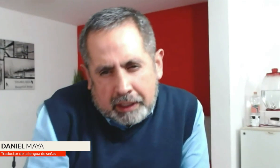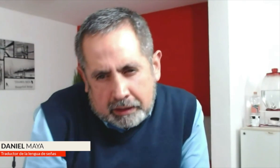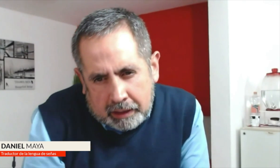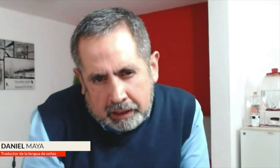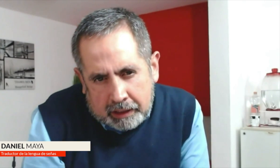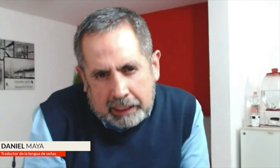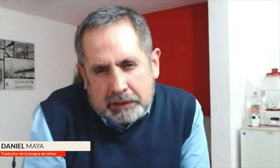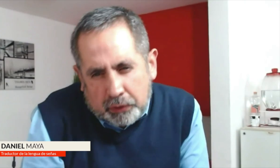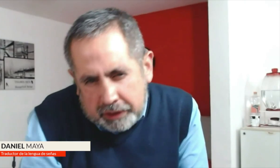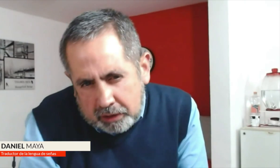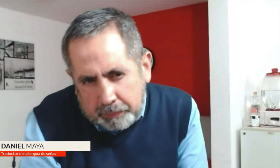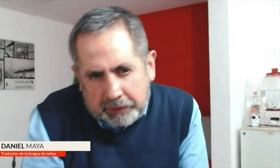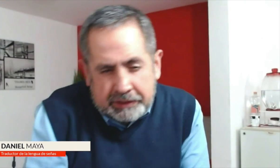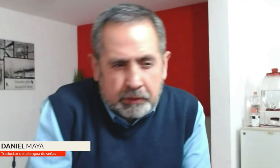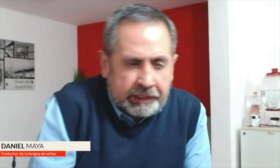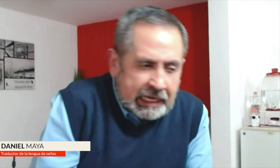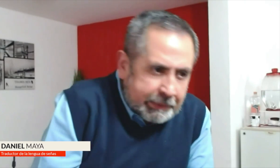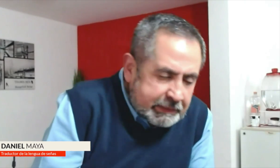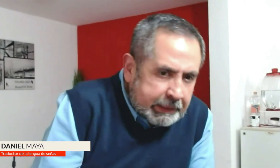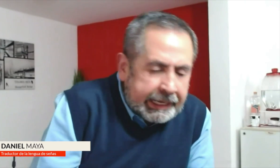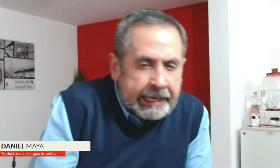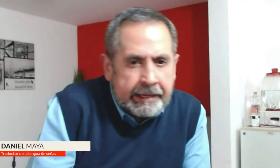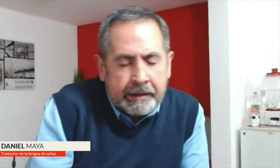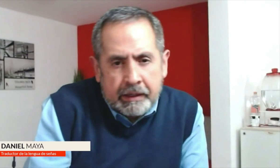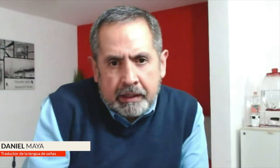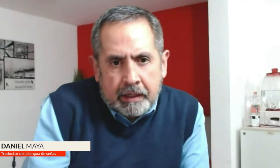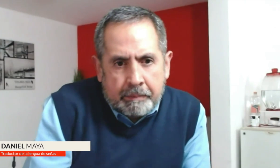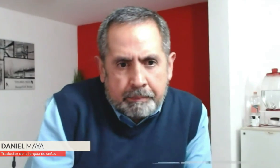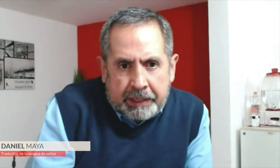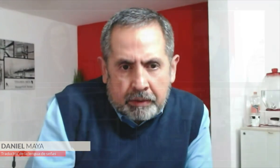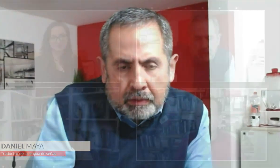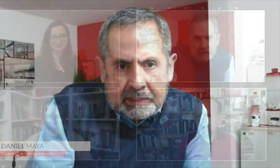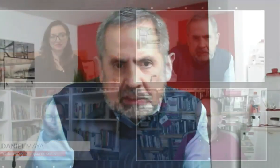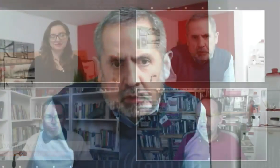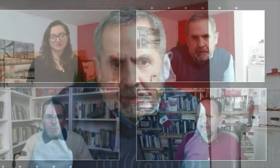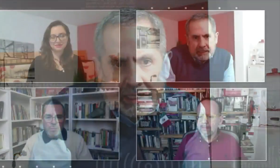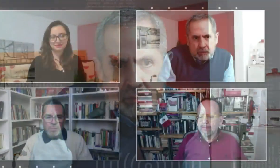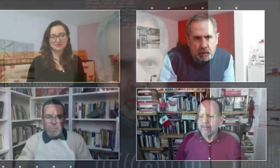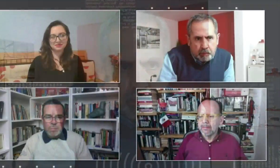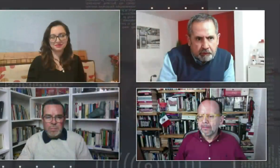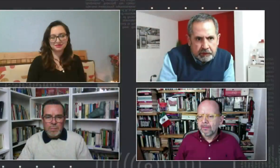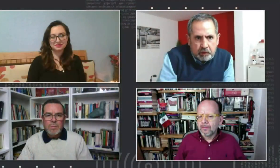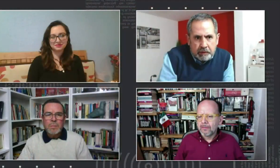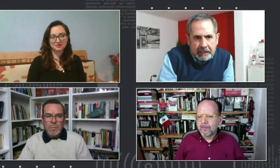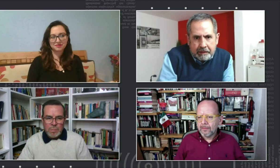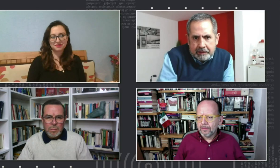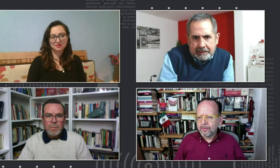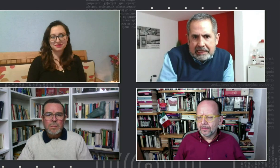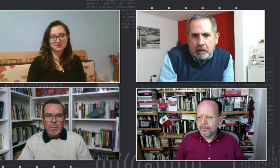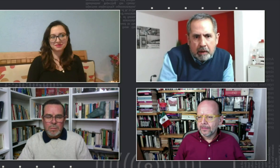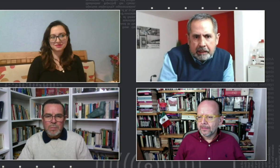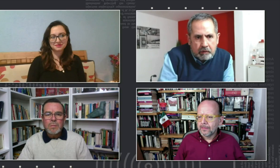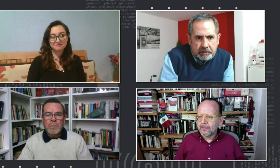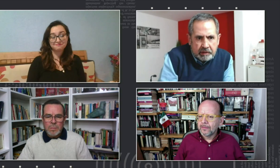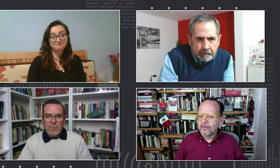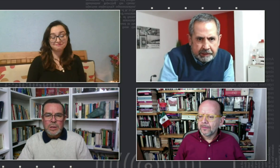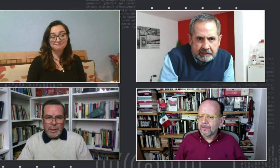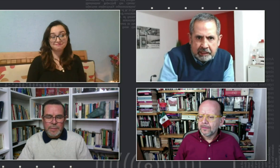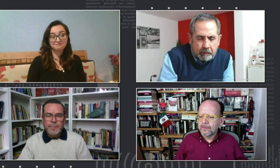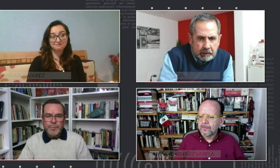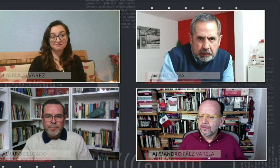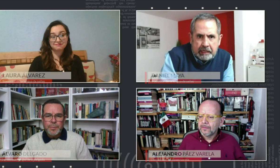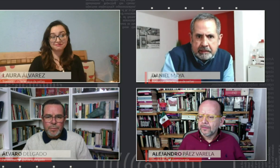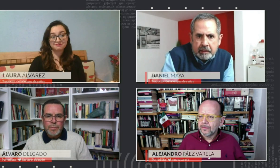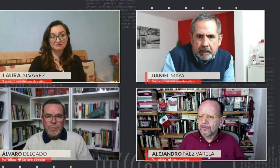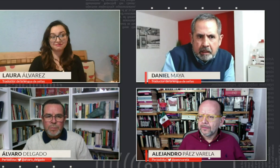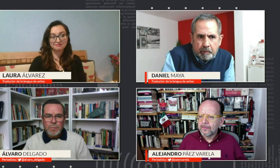pobrecito ayuda al sordito porque si no, ¿quién le va a explicar? Pero se les olvida que es una profesión y que debe estar igual que los intérpretes